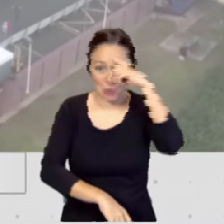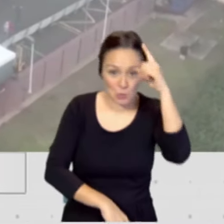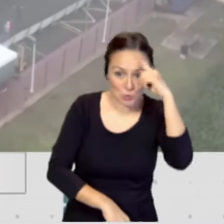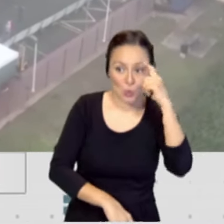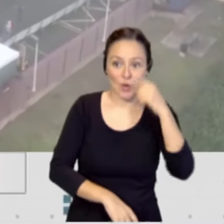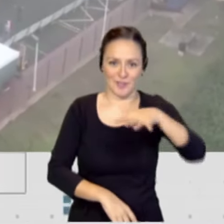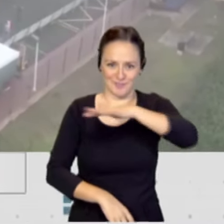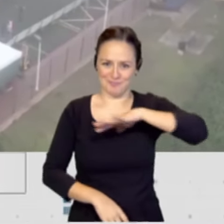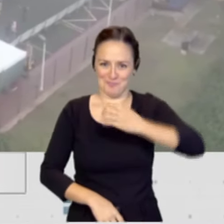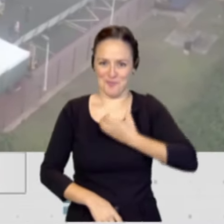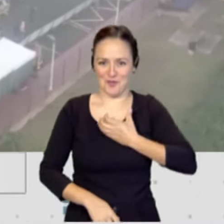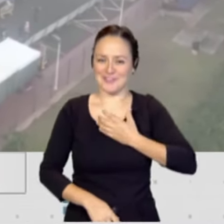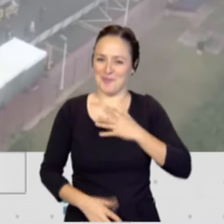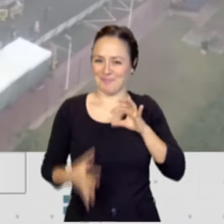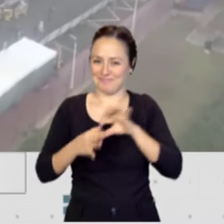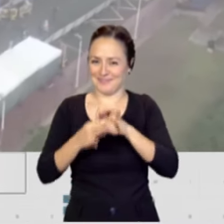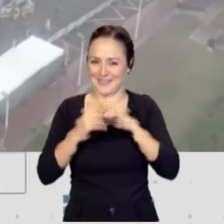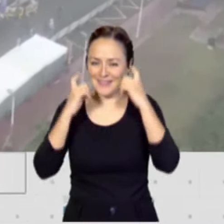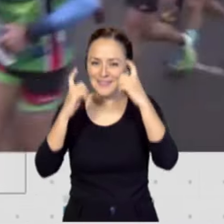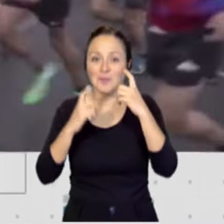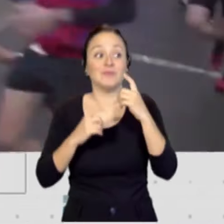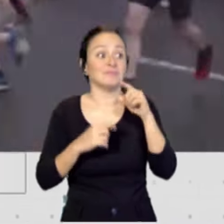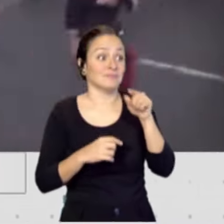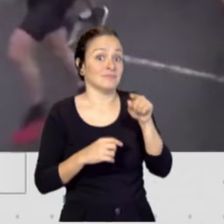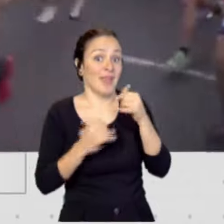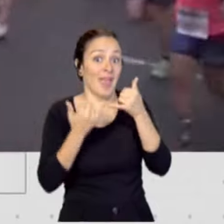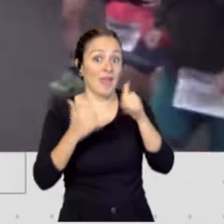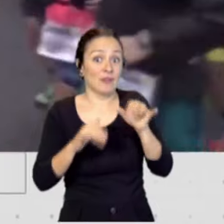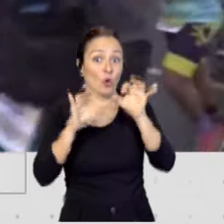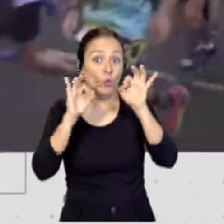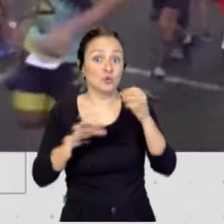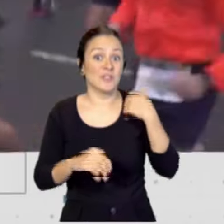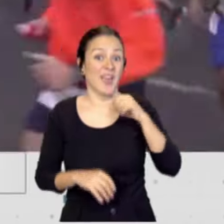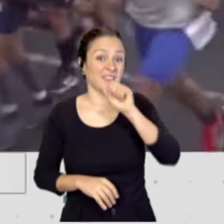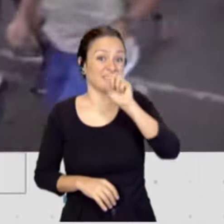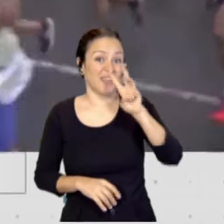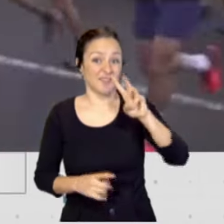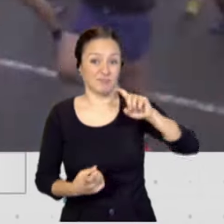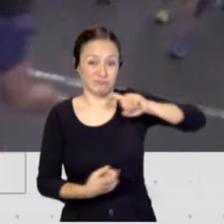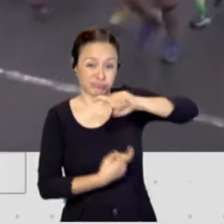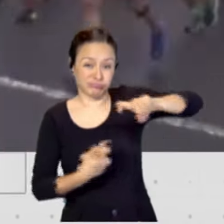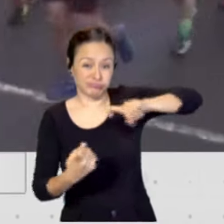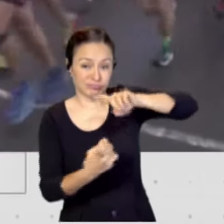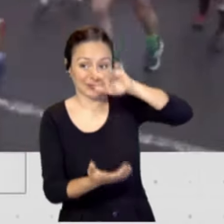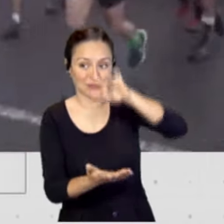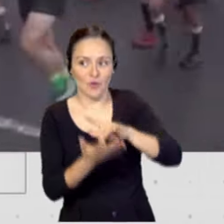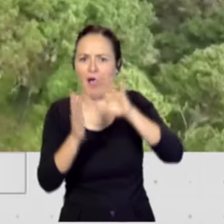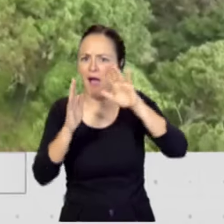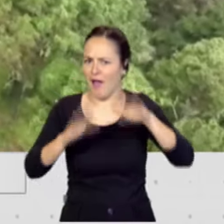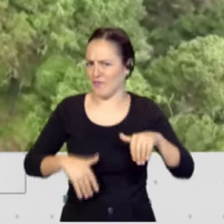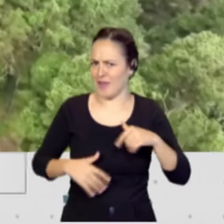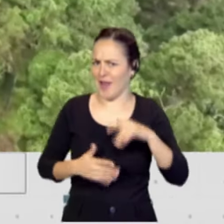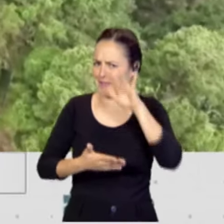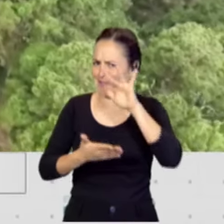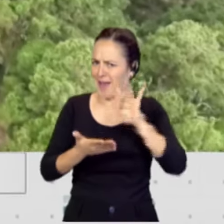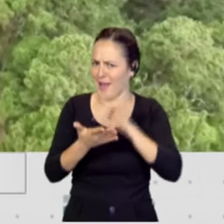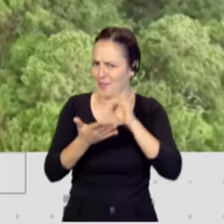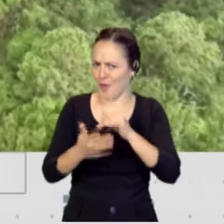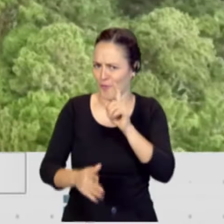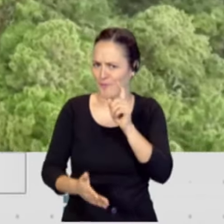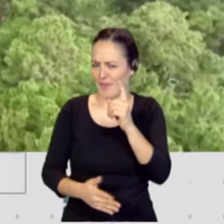nuestro municipio un evento que llega a su decimo tercera edición se ha hecho un hueco ya totalmente en el calendario